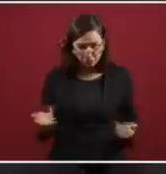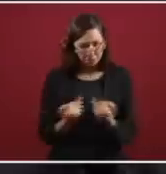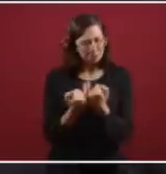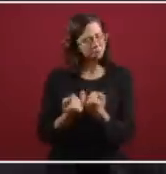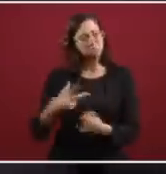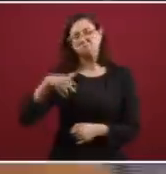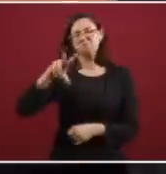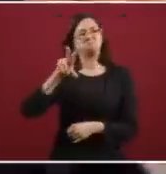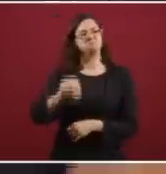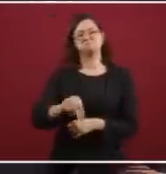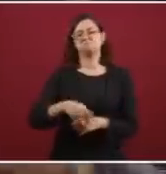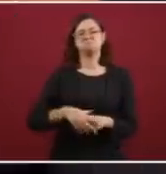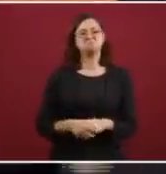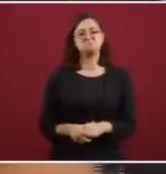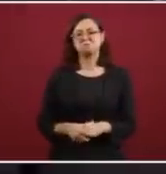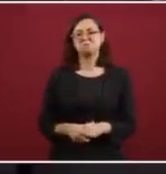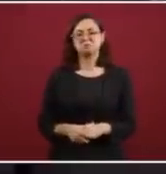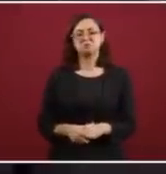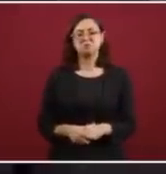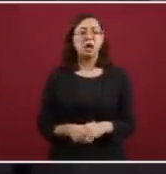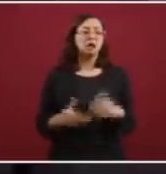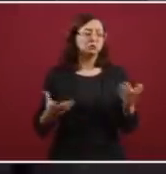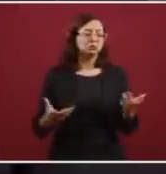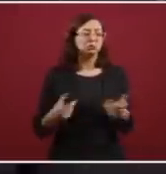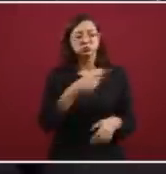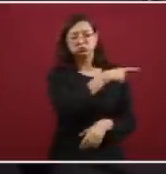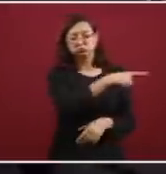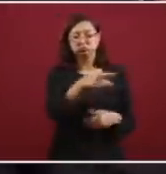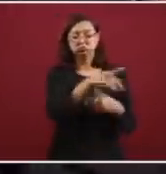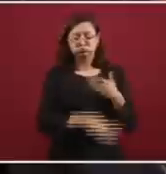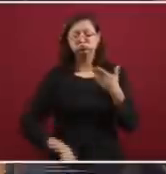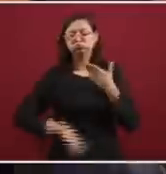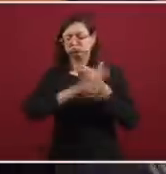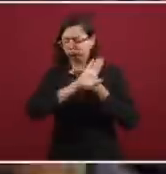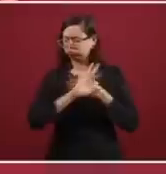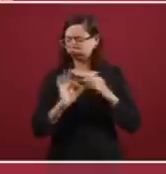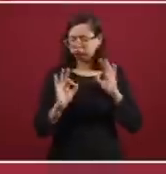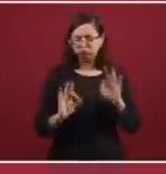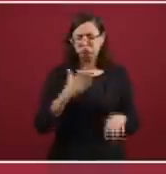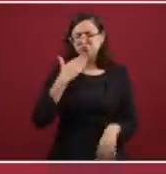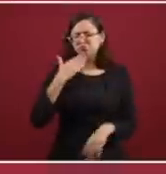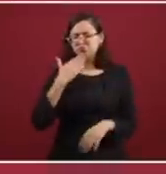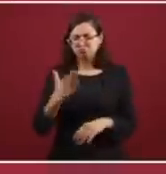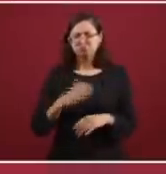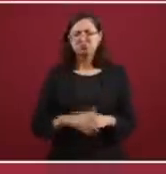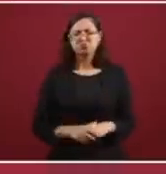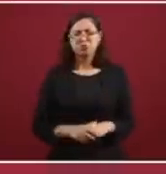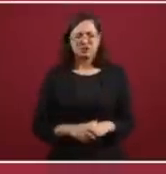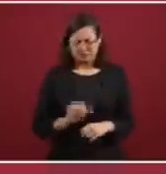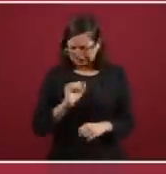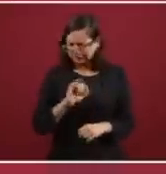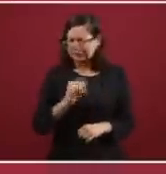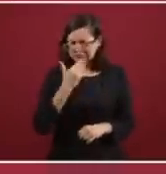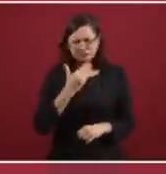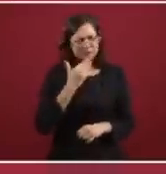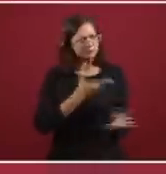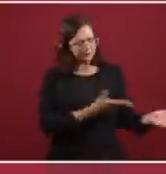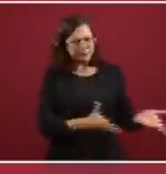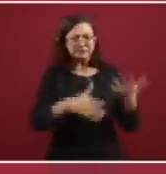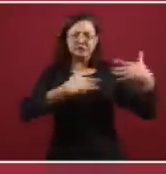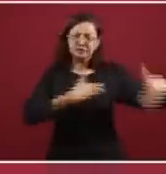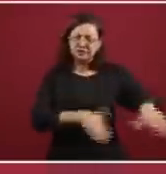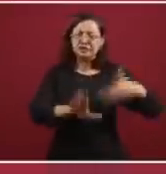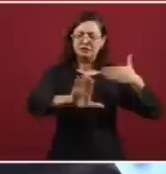Y tiene que haber oposición y que caminen. Yo caminé